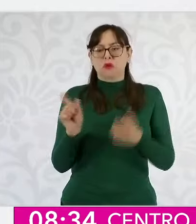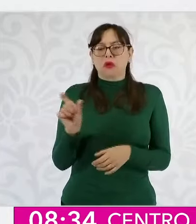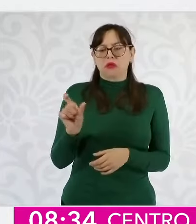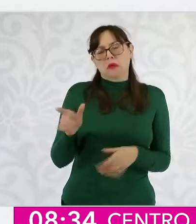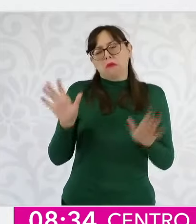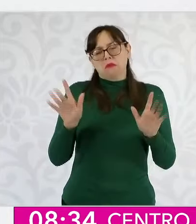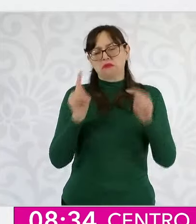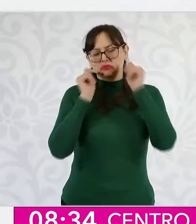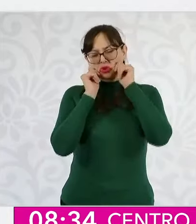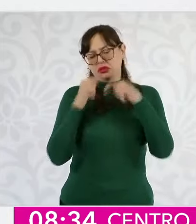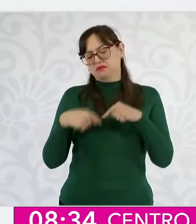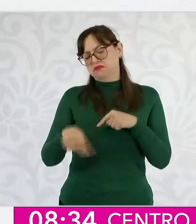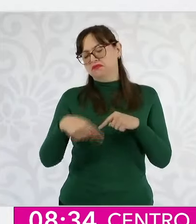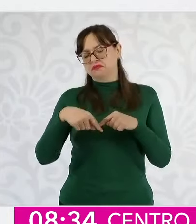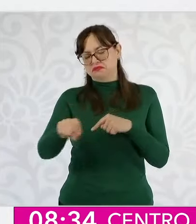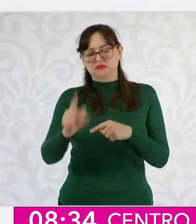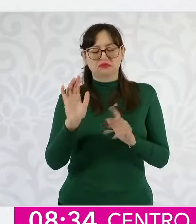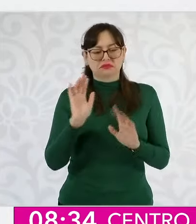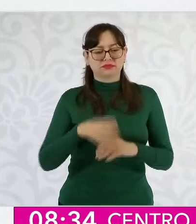momento.